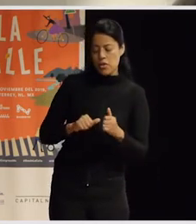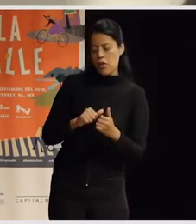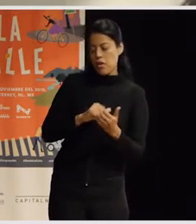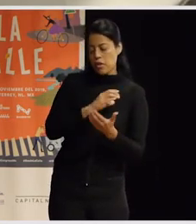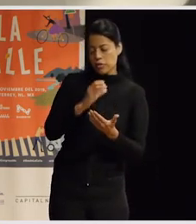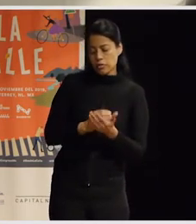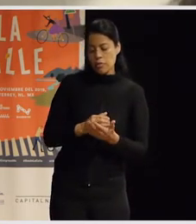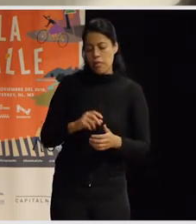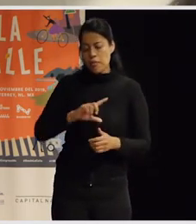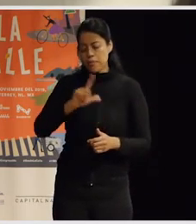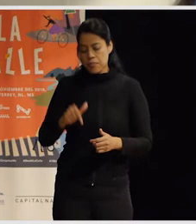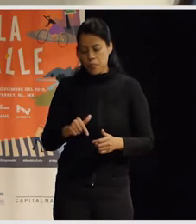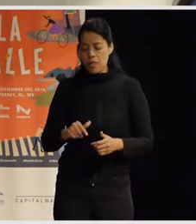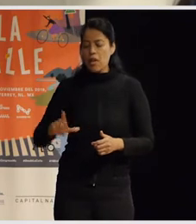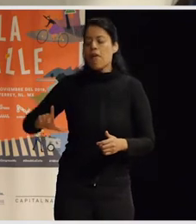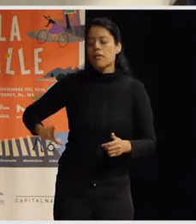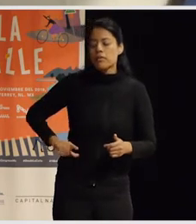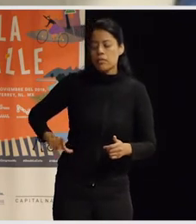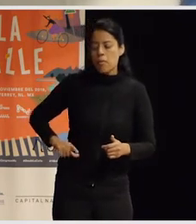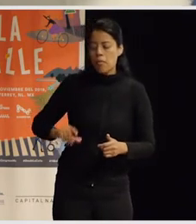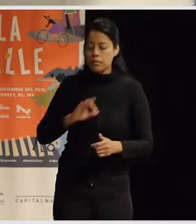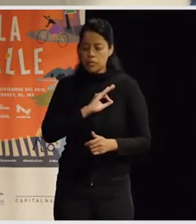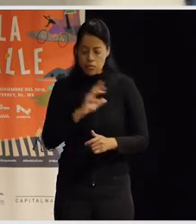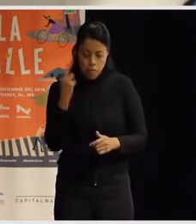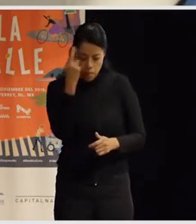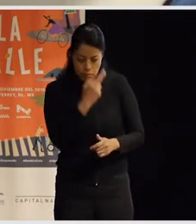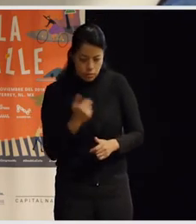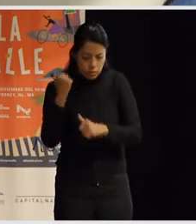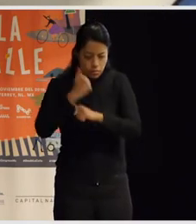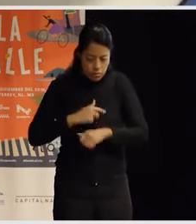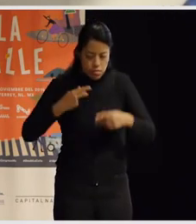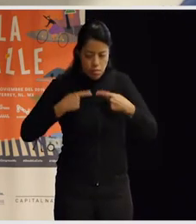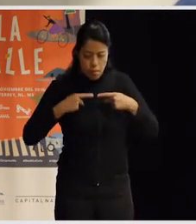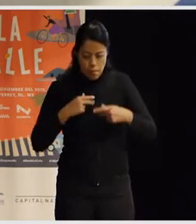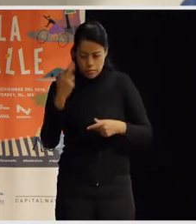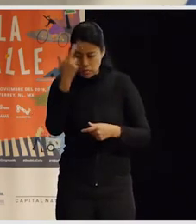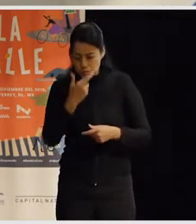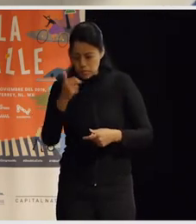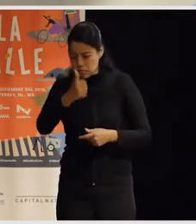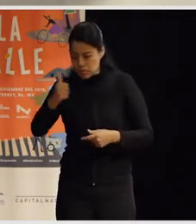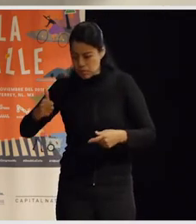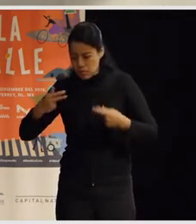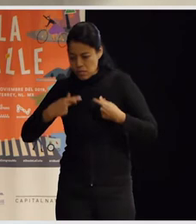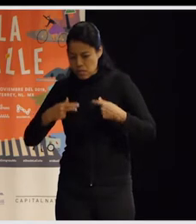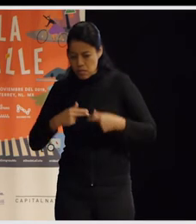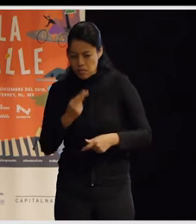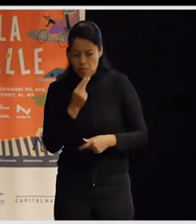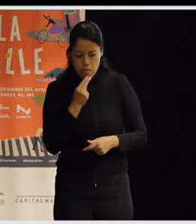qué área del gobierno va a ver el sistema cuántas personas son qué perfiles tienen etcétera siguiente